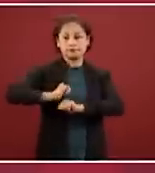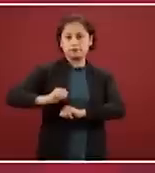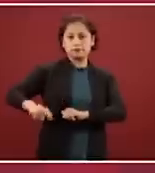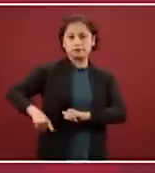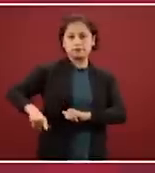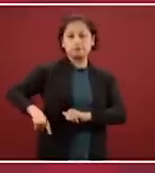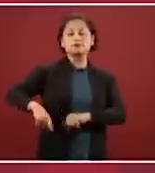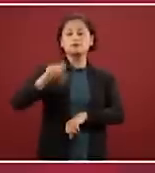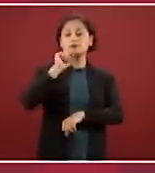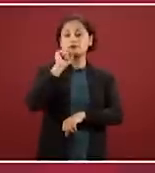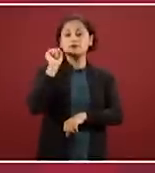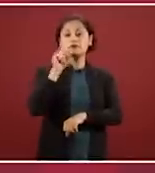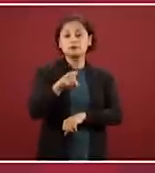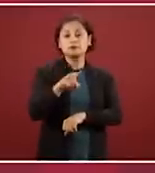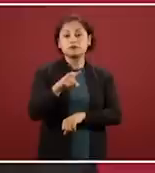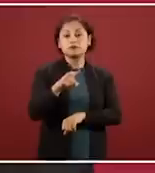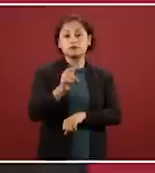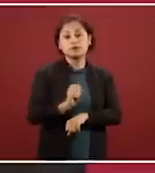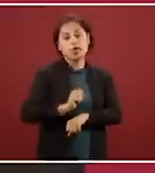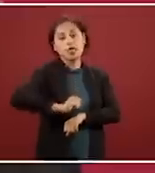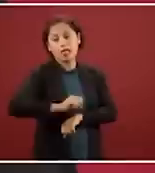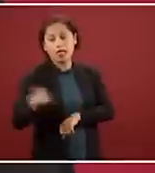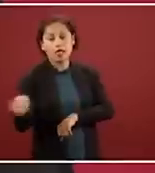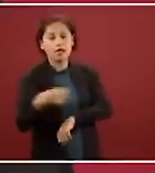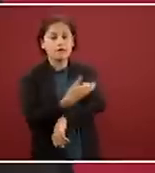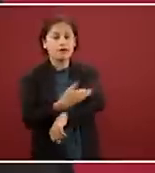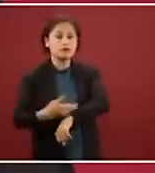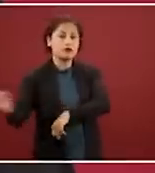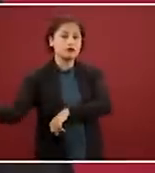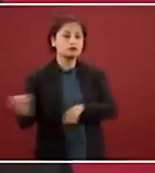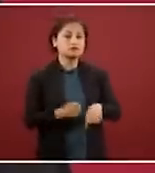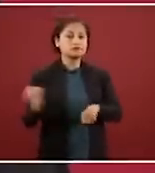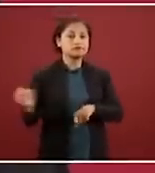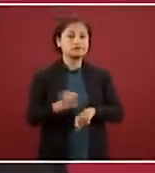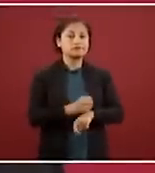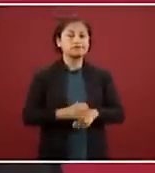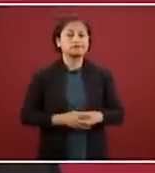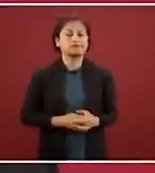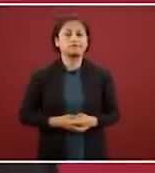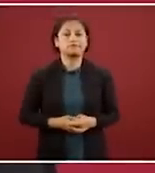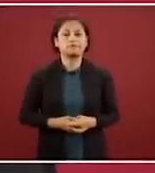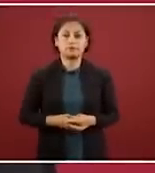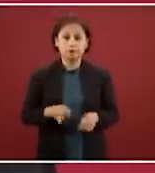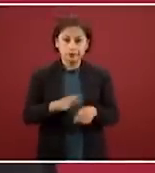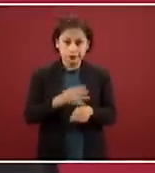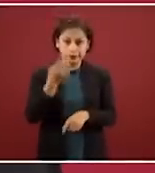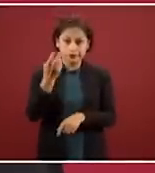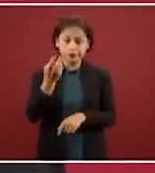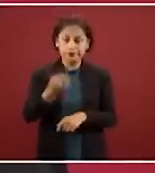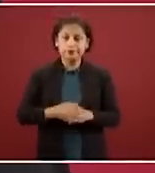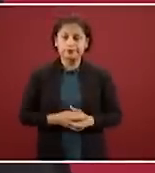Es decir, que no metan a los familiares. Por eso,